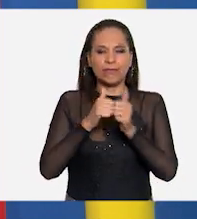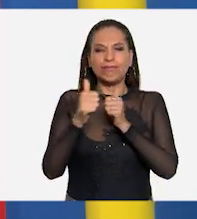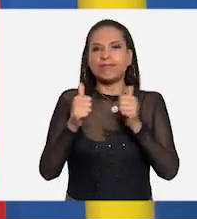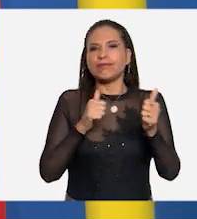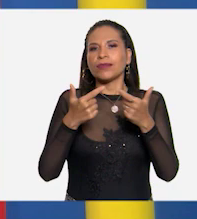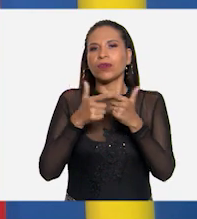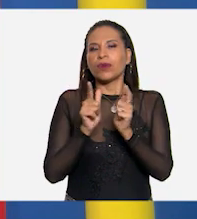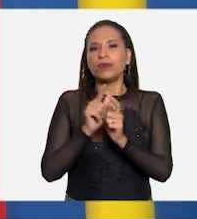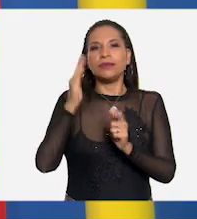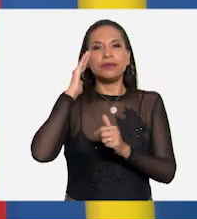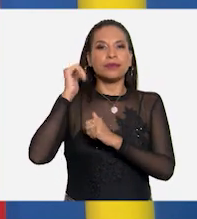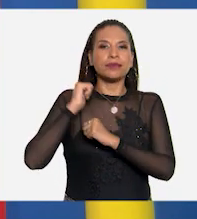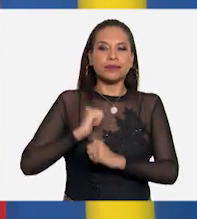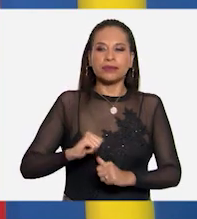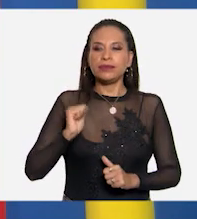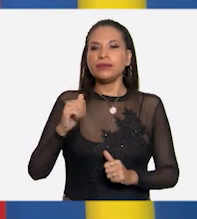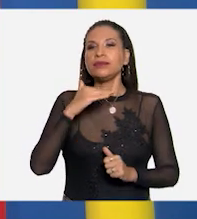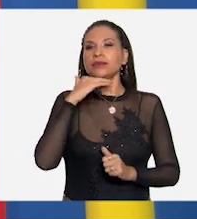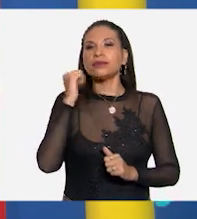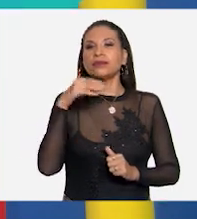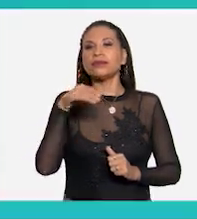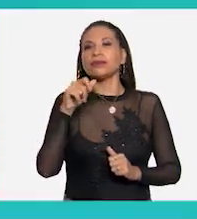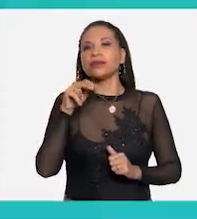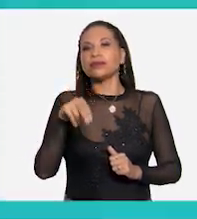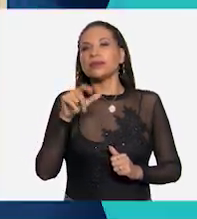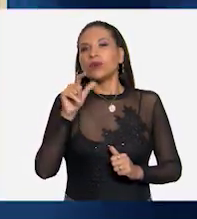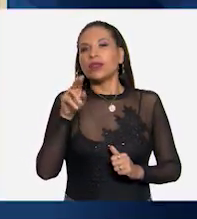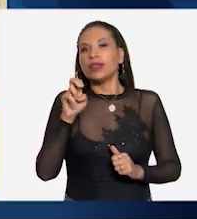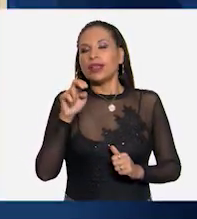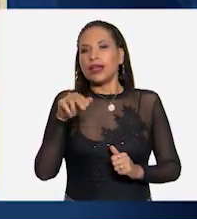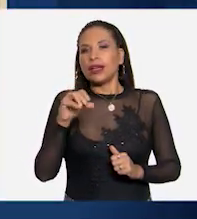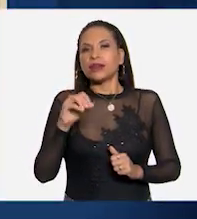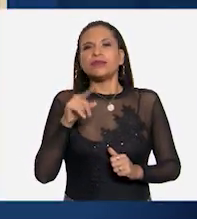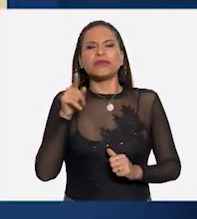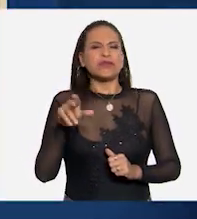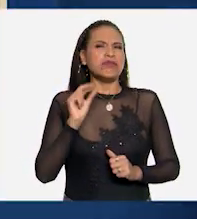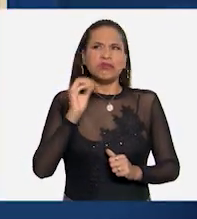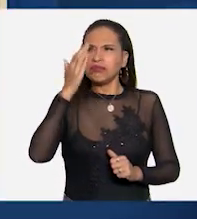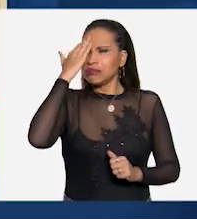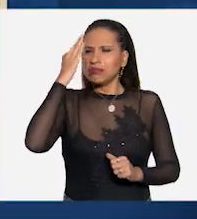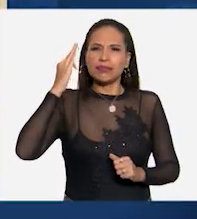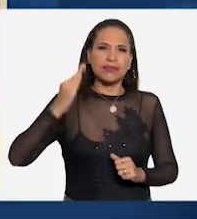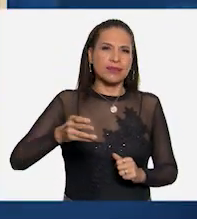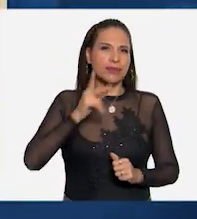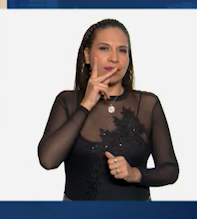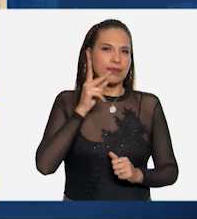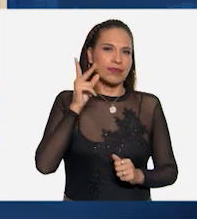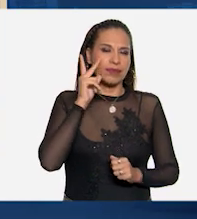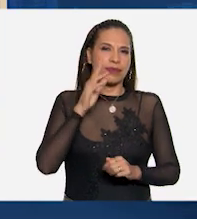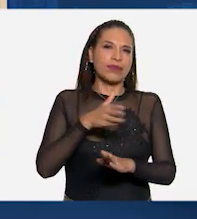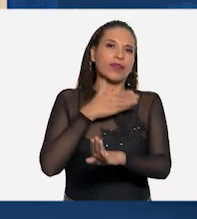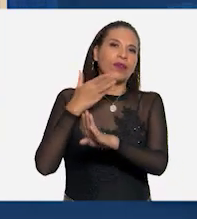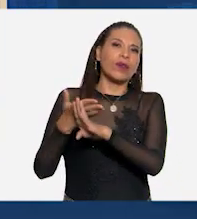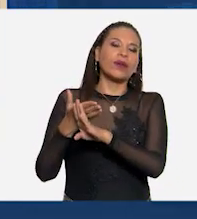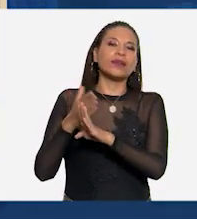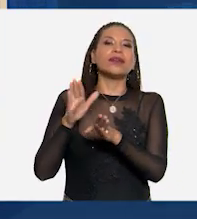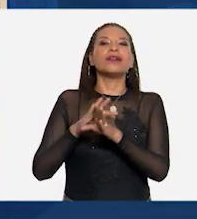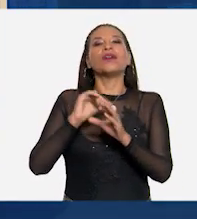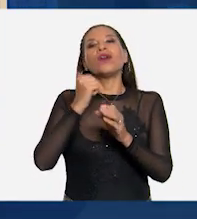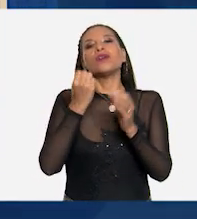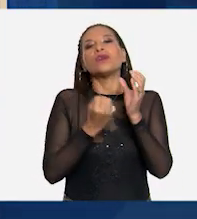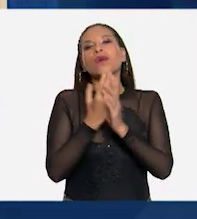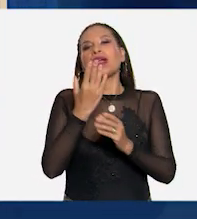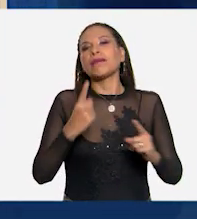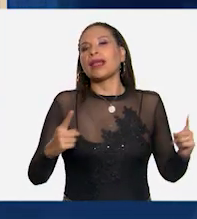de creyentes encabezados por el alemán Martín Lutero desconoció la autoridad papal y se lanzó a la formación de